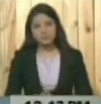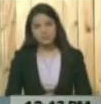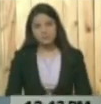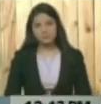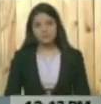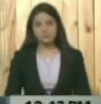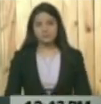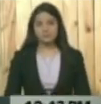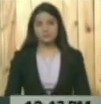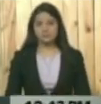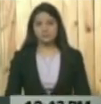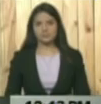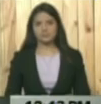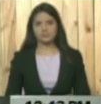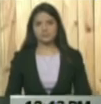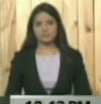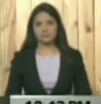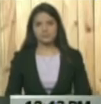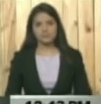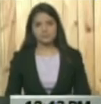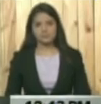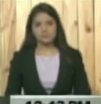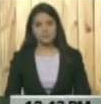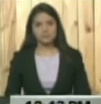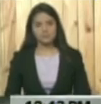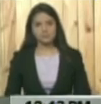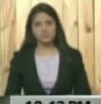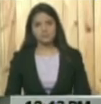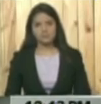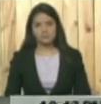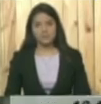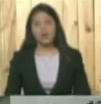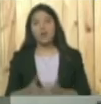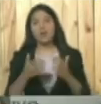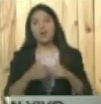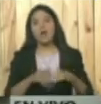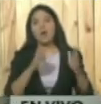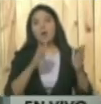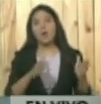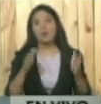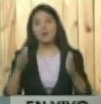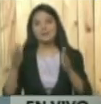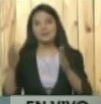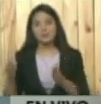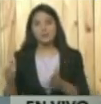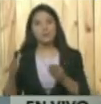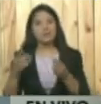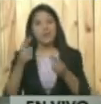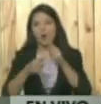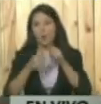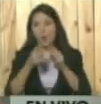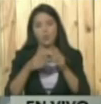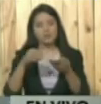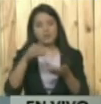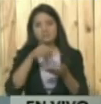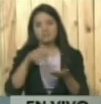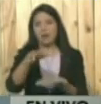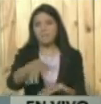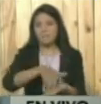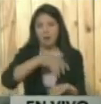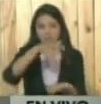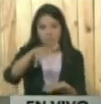es el vértice que tiene que ver con la organización de los materiales,